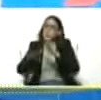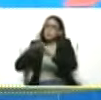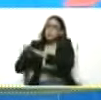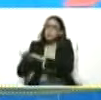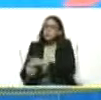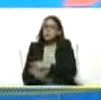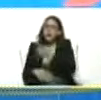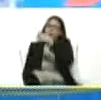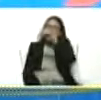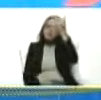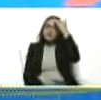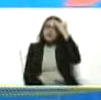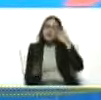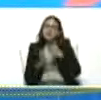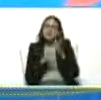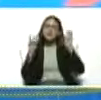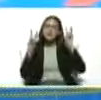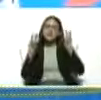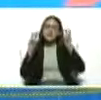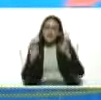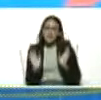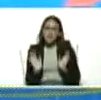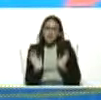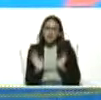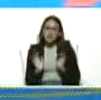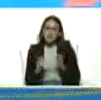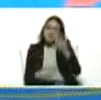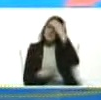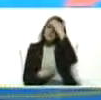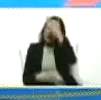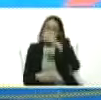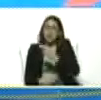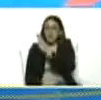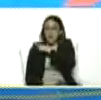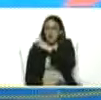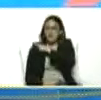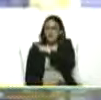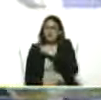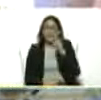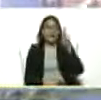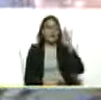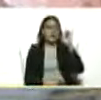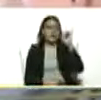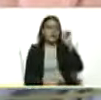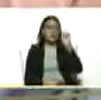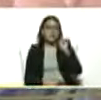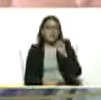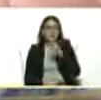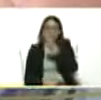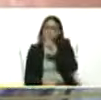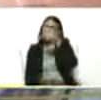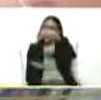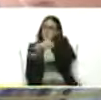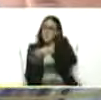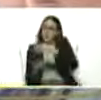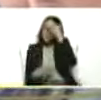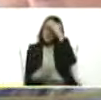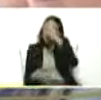habrá temas. Comandante Reyes Reyes, quiero saludarlo de manera muy especial, querido comandante Luis Reyes